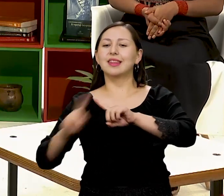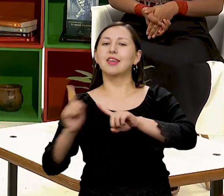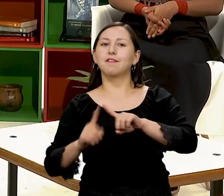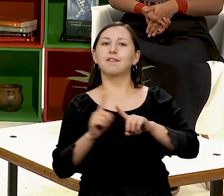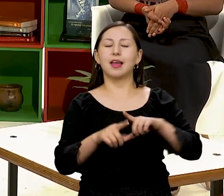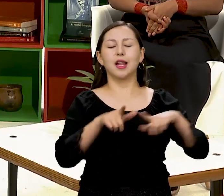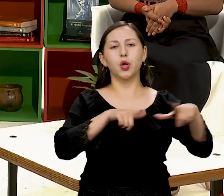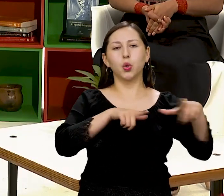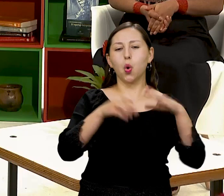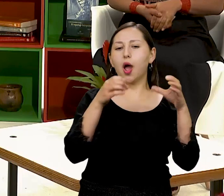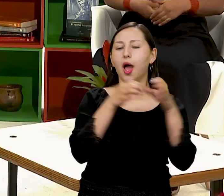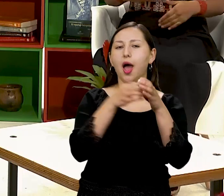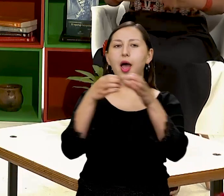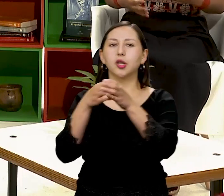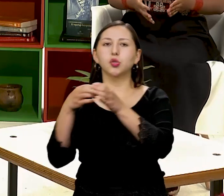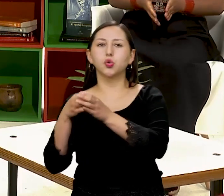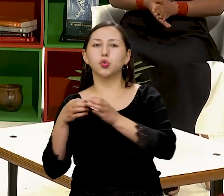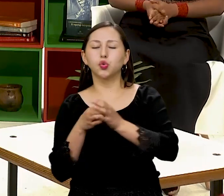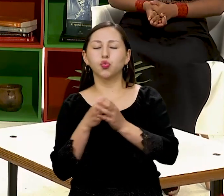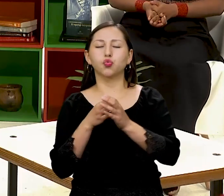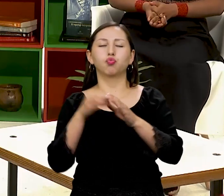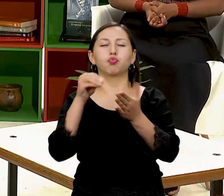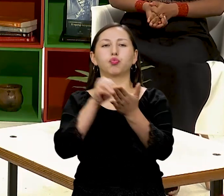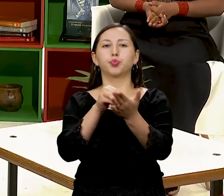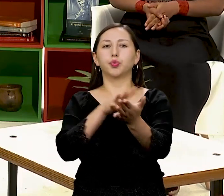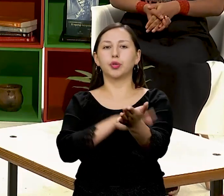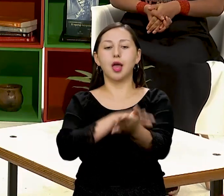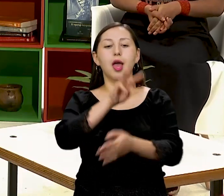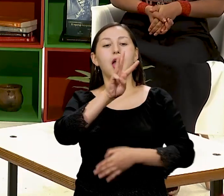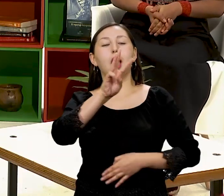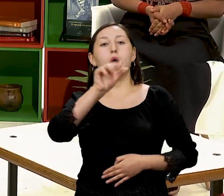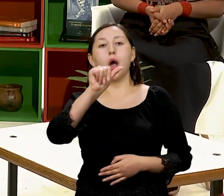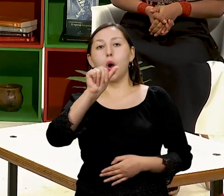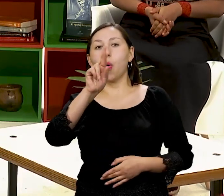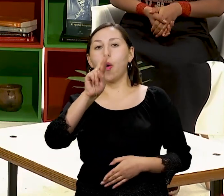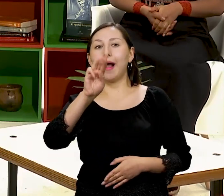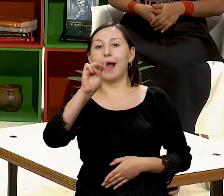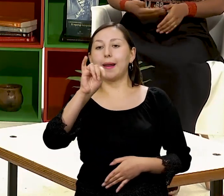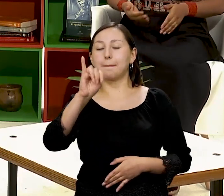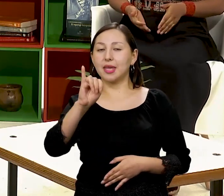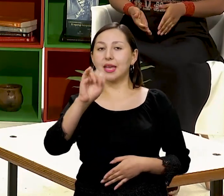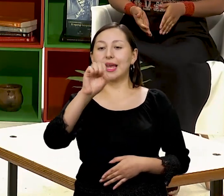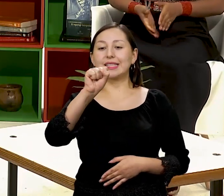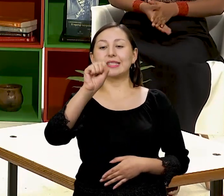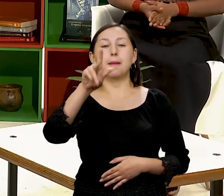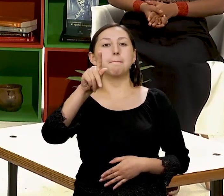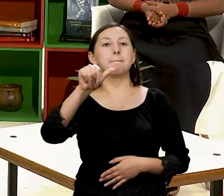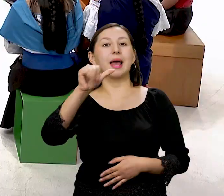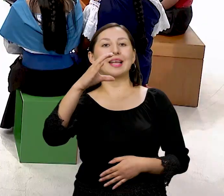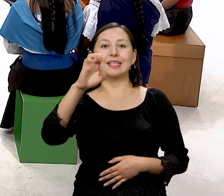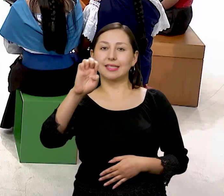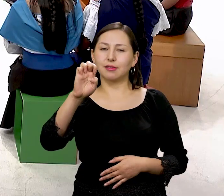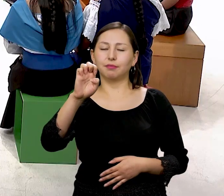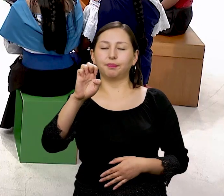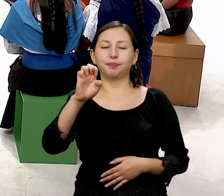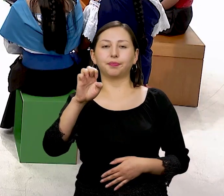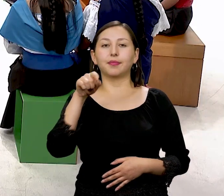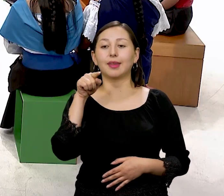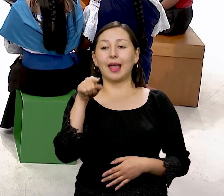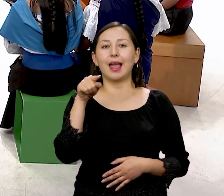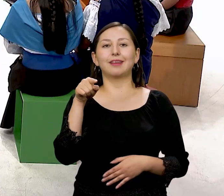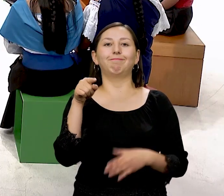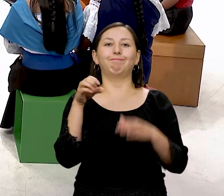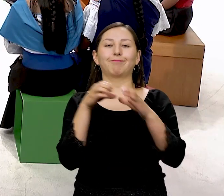KISS trabajando en diversos proyectos, como es Warmi STEM y Runa Space. En Warmi STEM